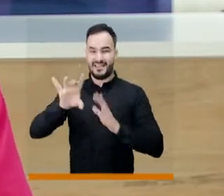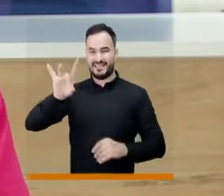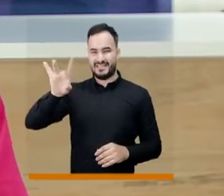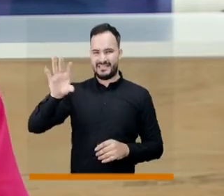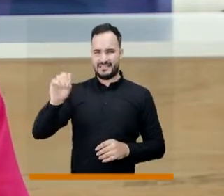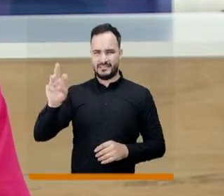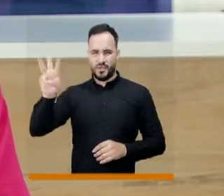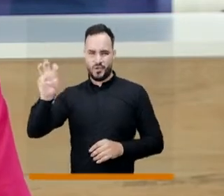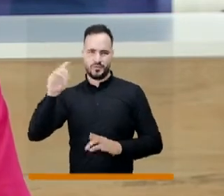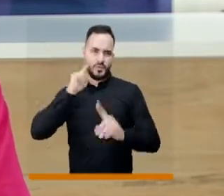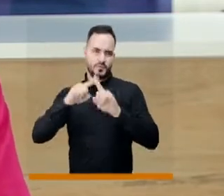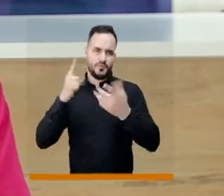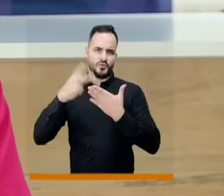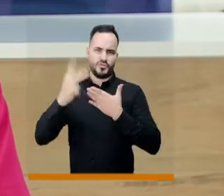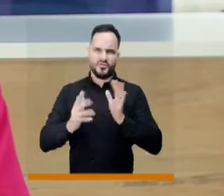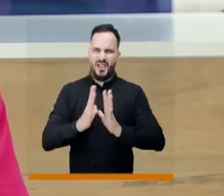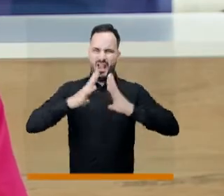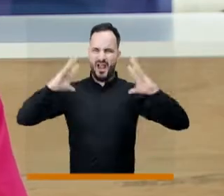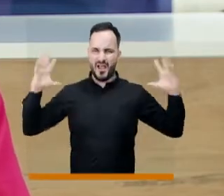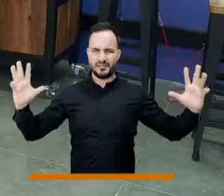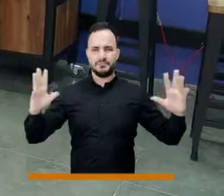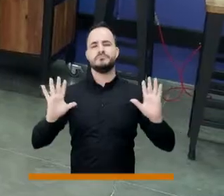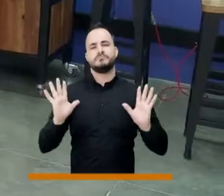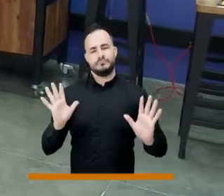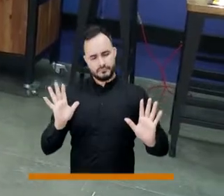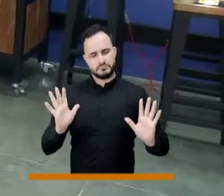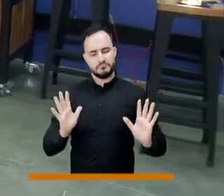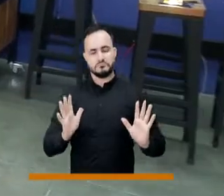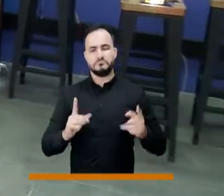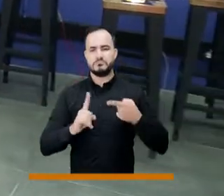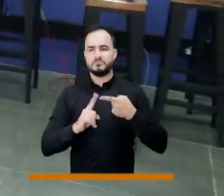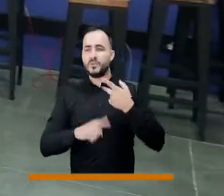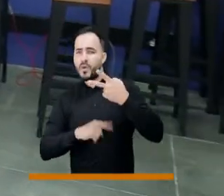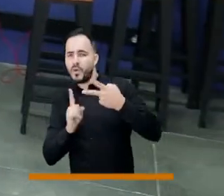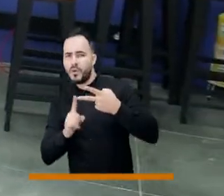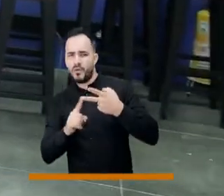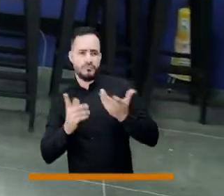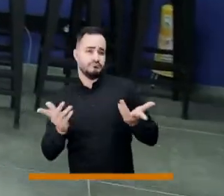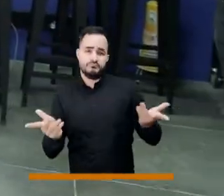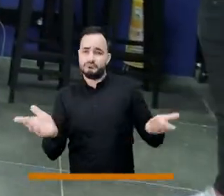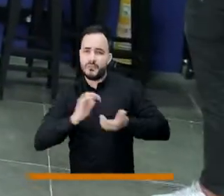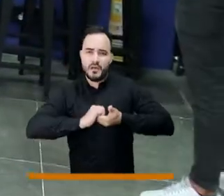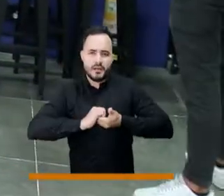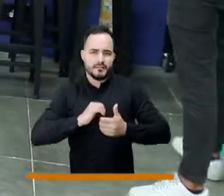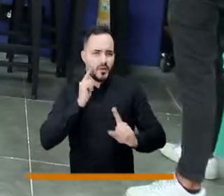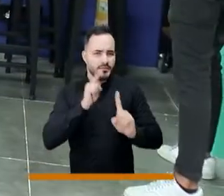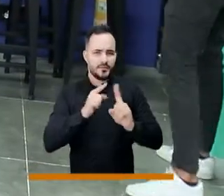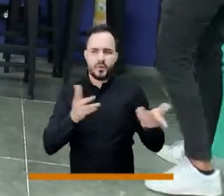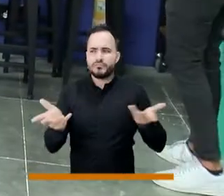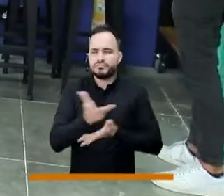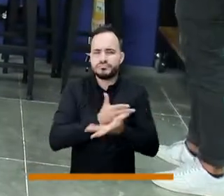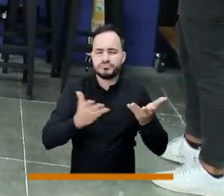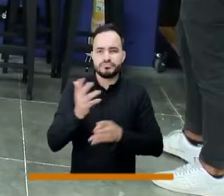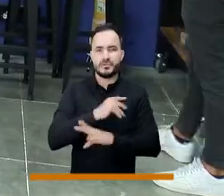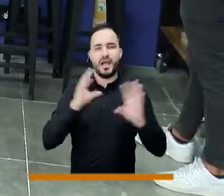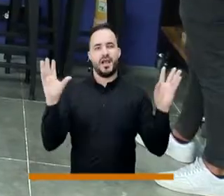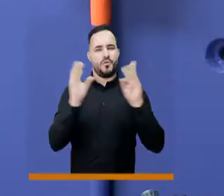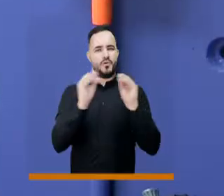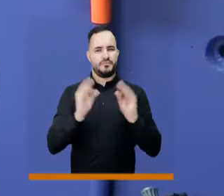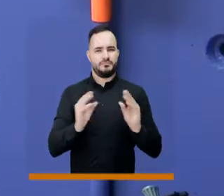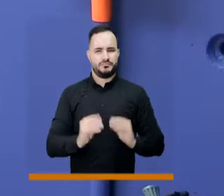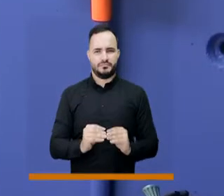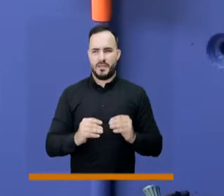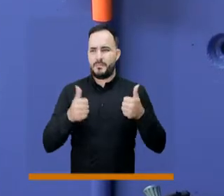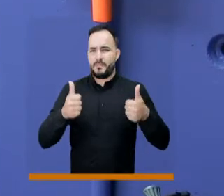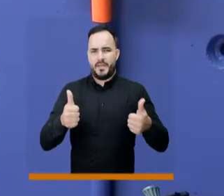No solamente desde el punto de vista de la infraestructura, como hablamos con la ley 1508, que es para, digamos, macroproyectos, sino